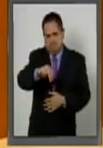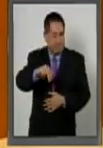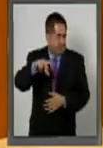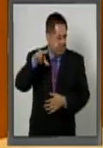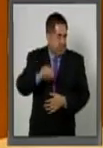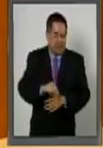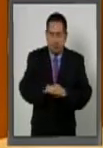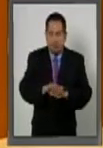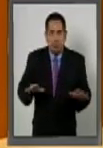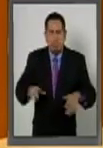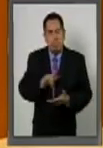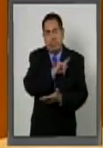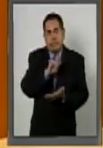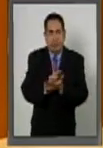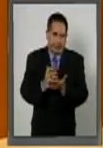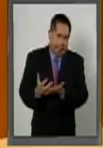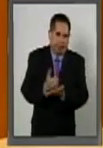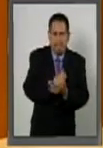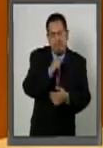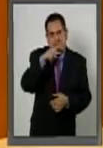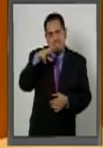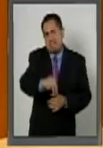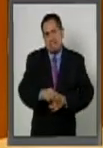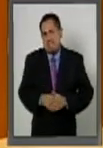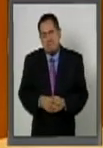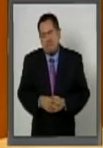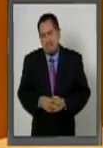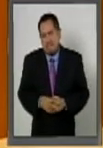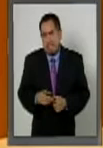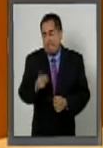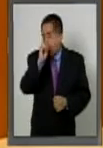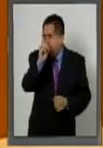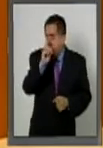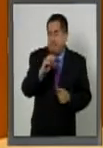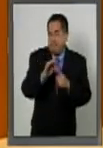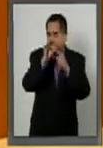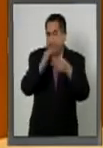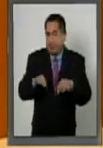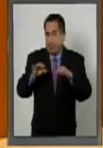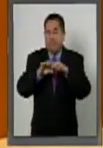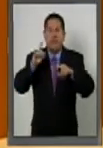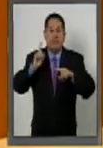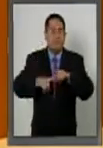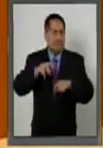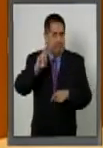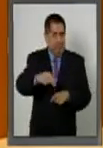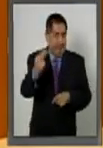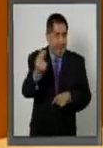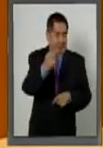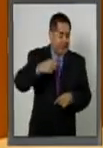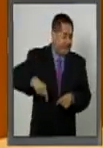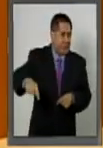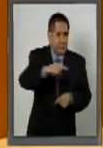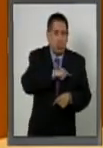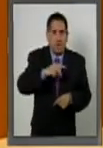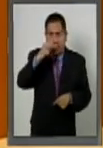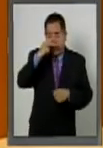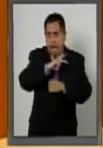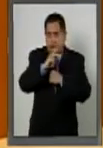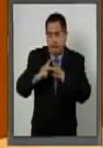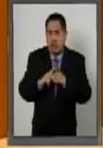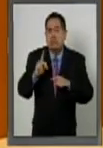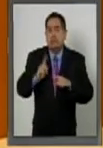de esta ley de ingresos no sin antes destacar que el gran la gran necesidad que tiene nuestro país